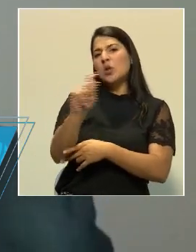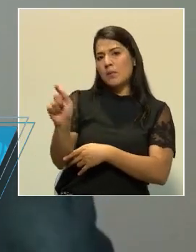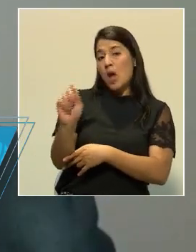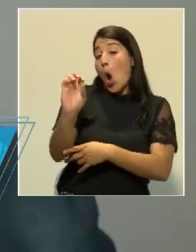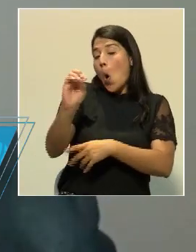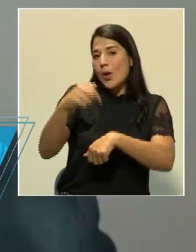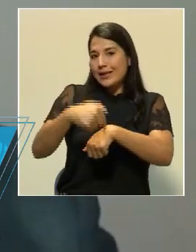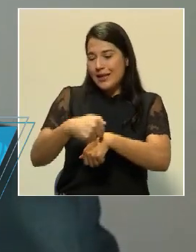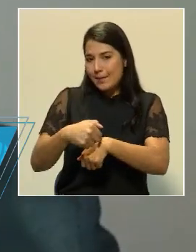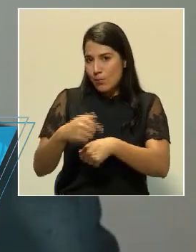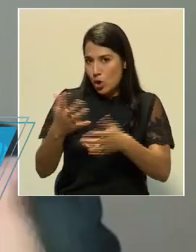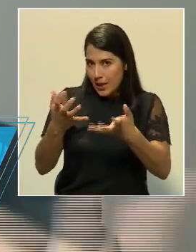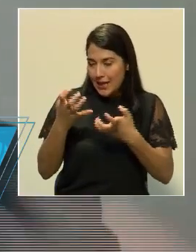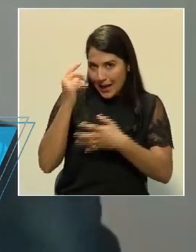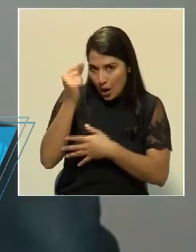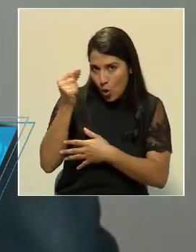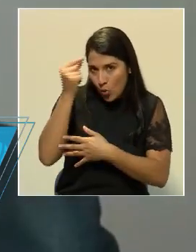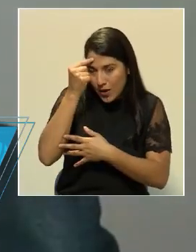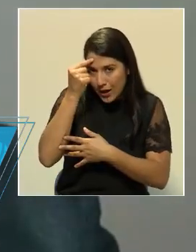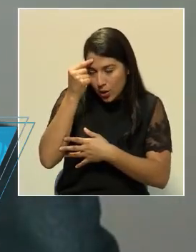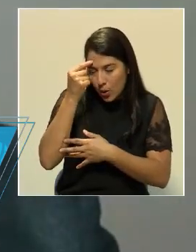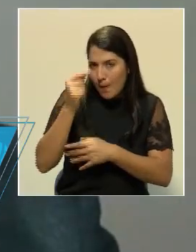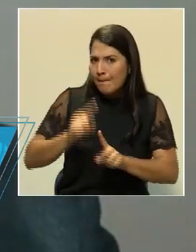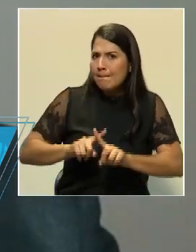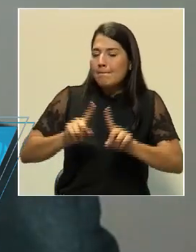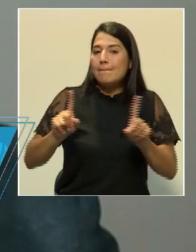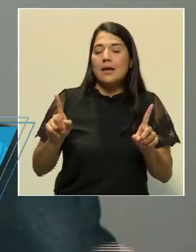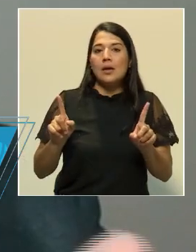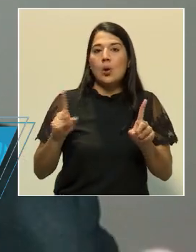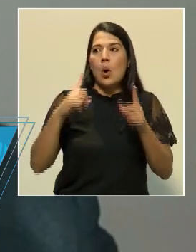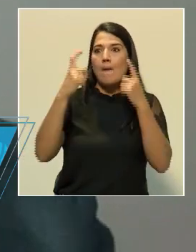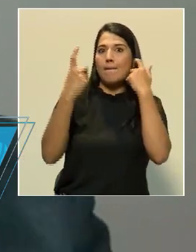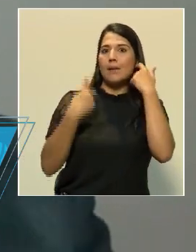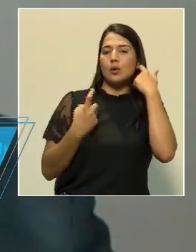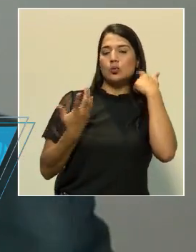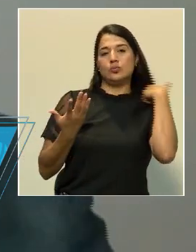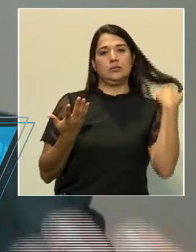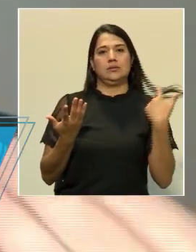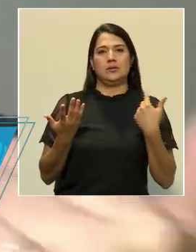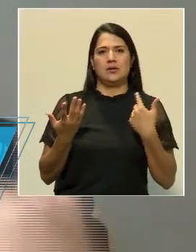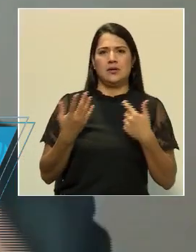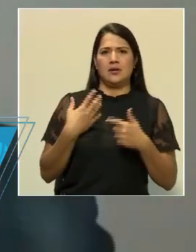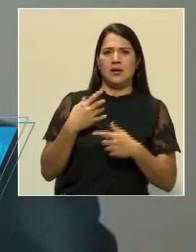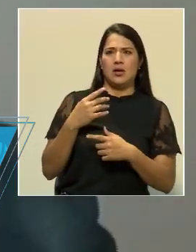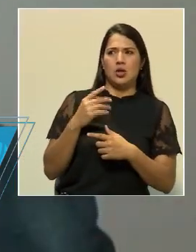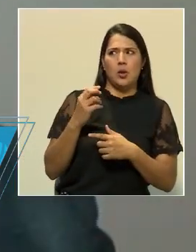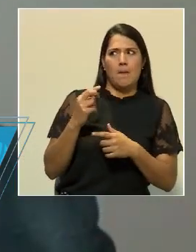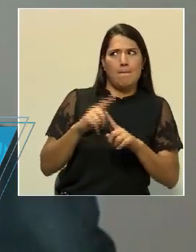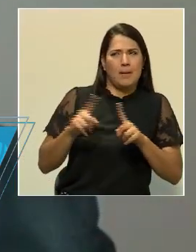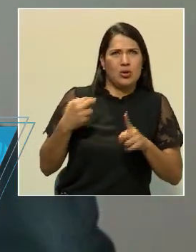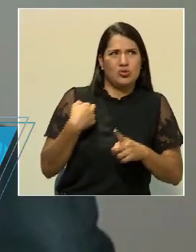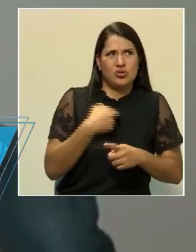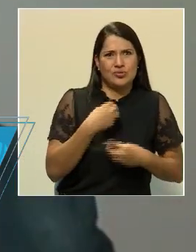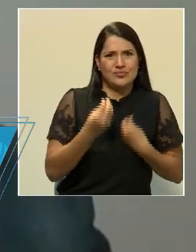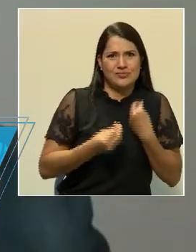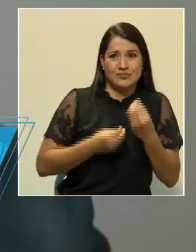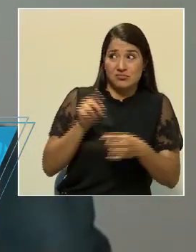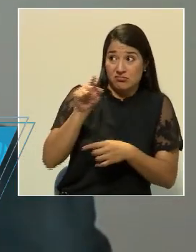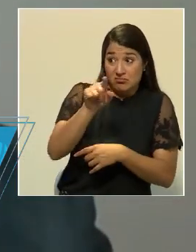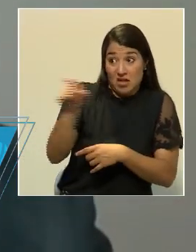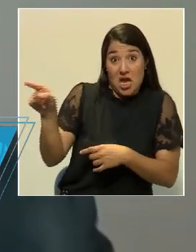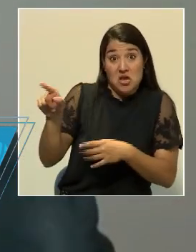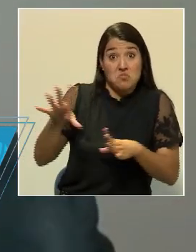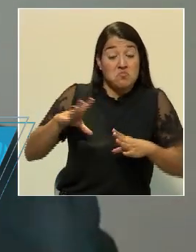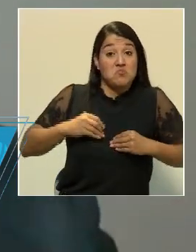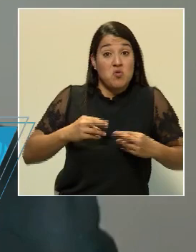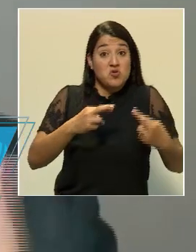que el gobierno quiera. La pregunta es, o el planteamiento es que ellos se hagan responsables de todos nuestros gastos para